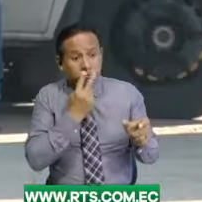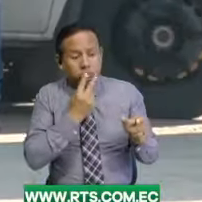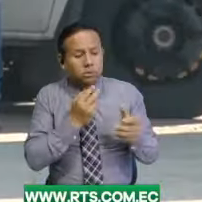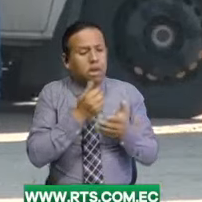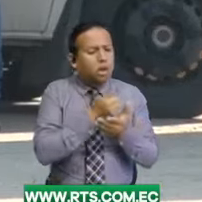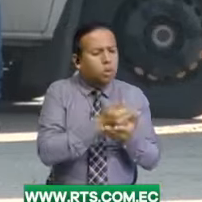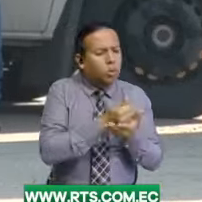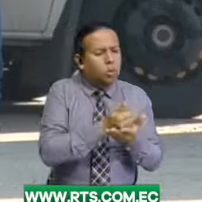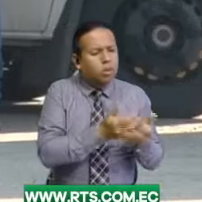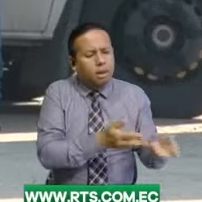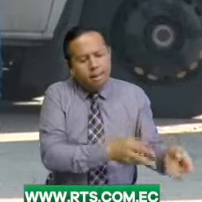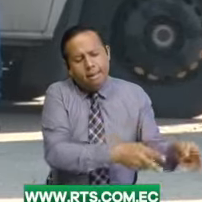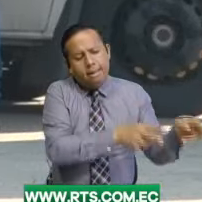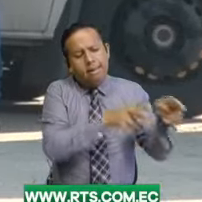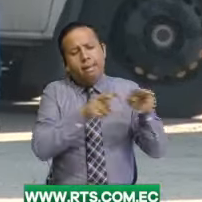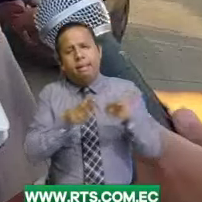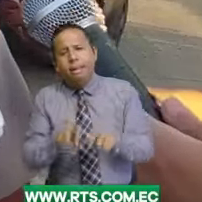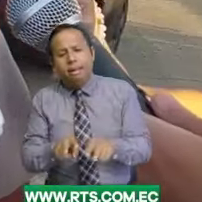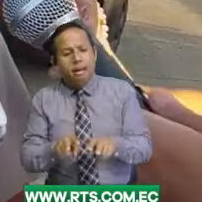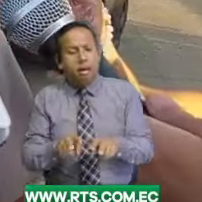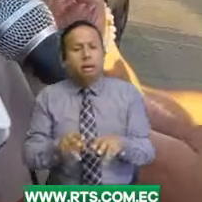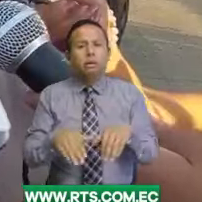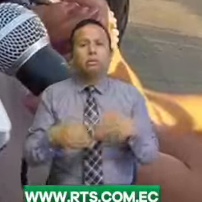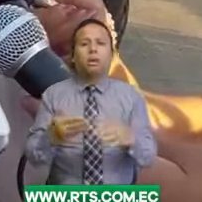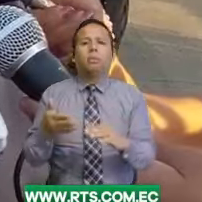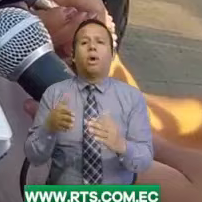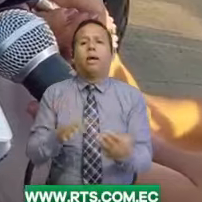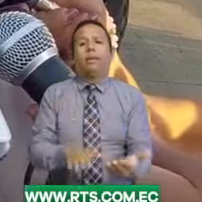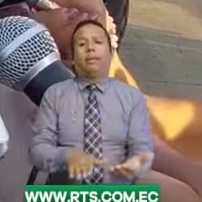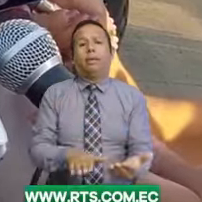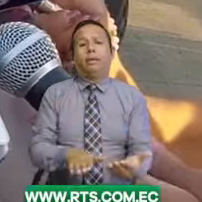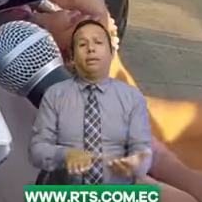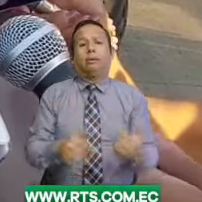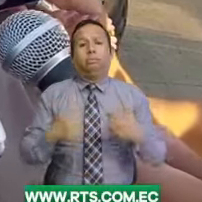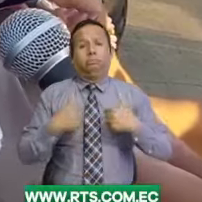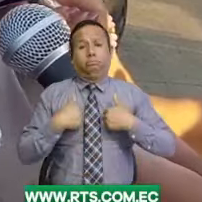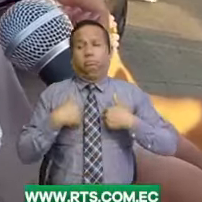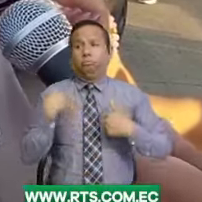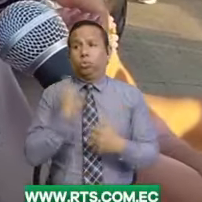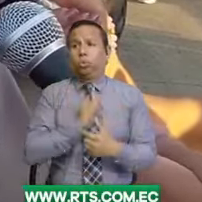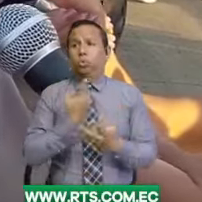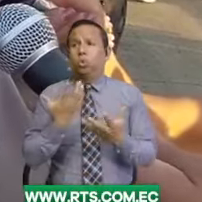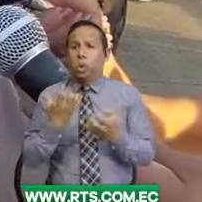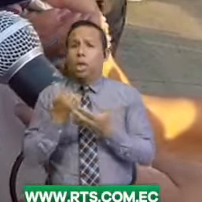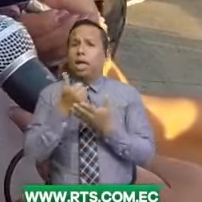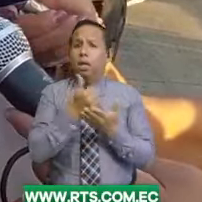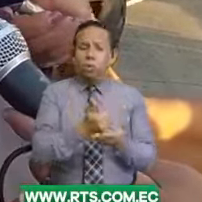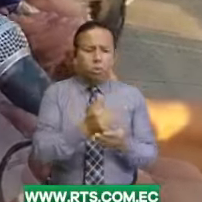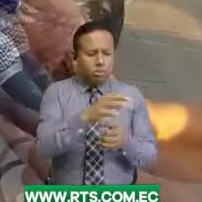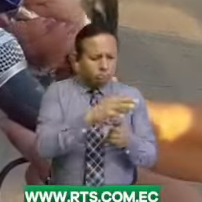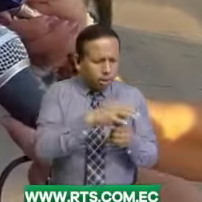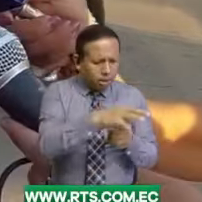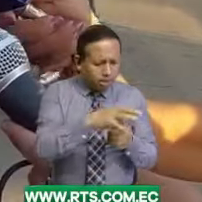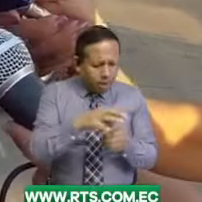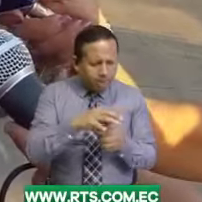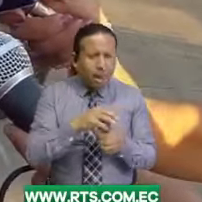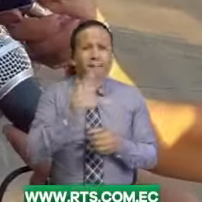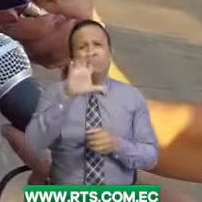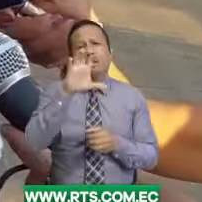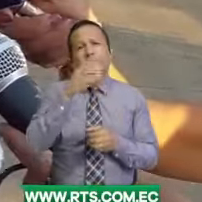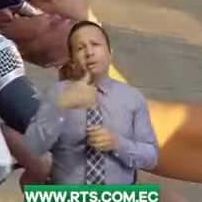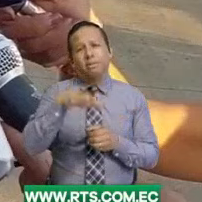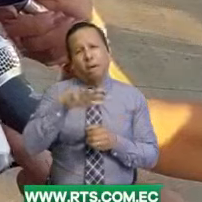al bajarlo del vehículo falleció. Ya, al momento nosotros hubo casi 15 indicios balísticos. La